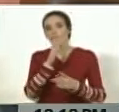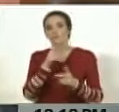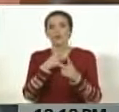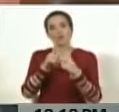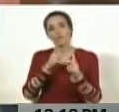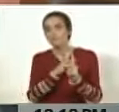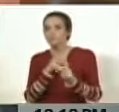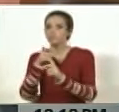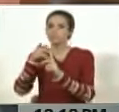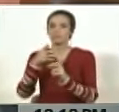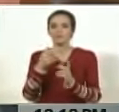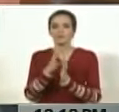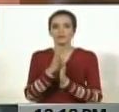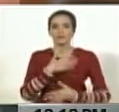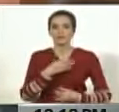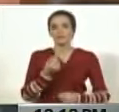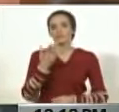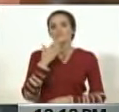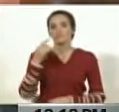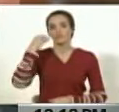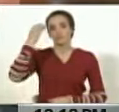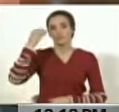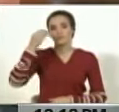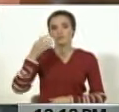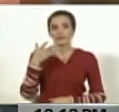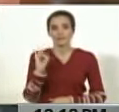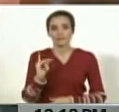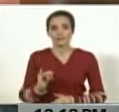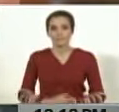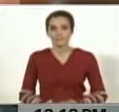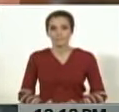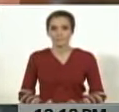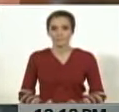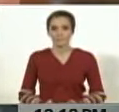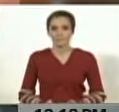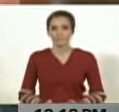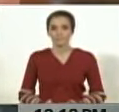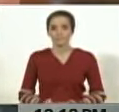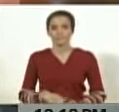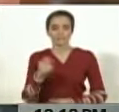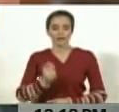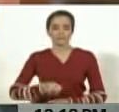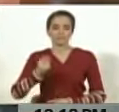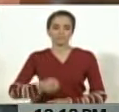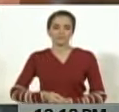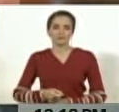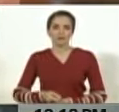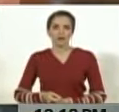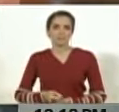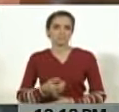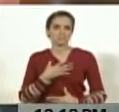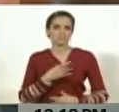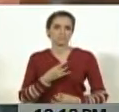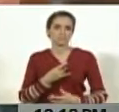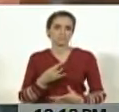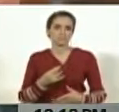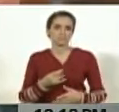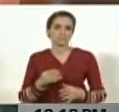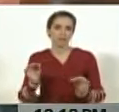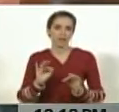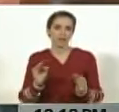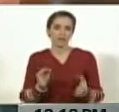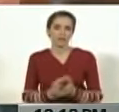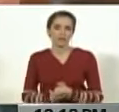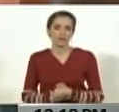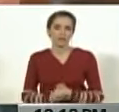intención. Yo no percibo, por ejemplo, que haya en esa sentencia ninguna intención